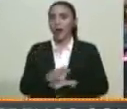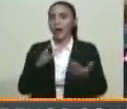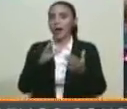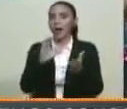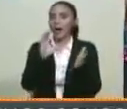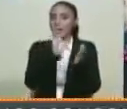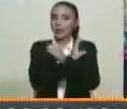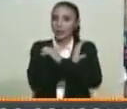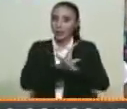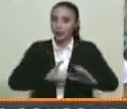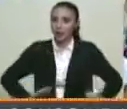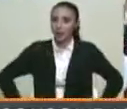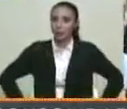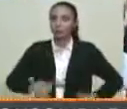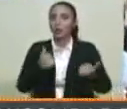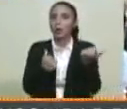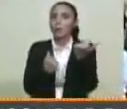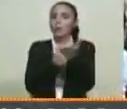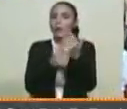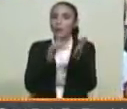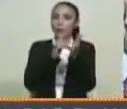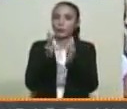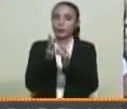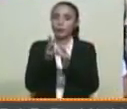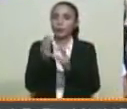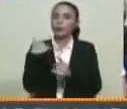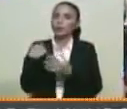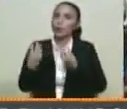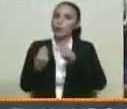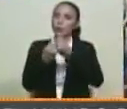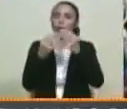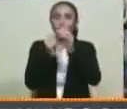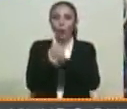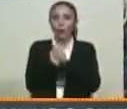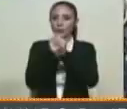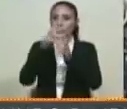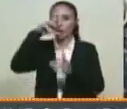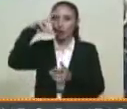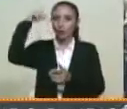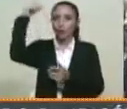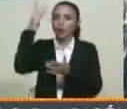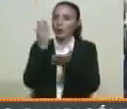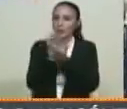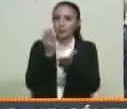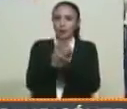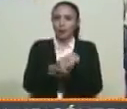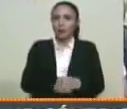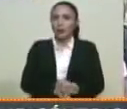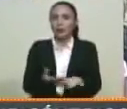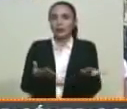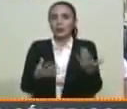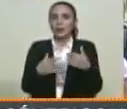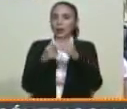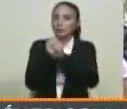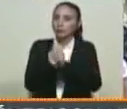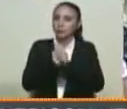Con el corazón de Cristo le pido siempre que nos bendiga con su sangre bendita.